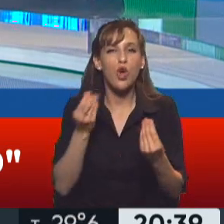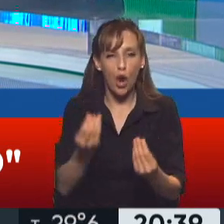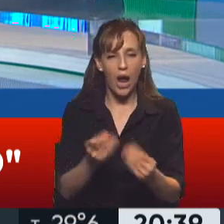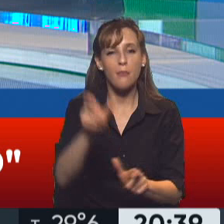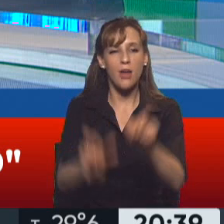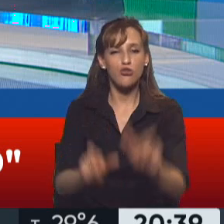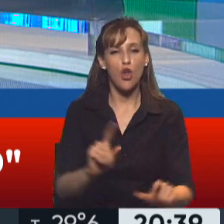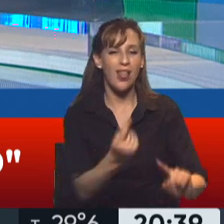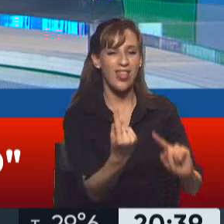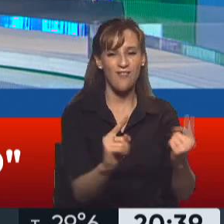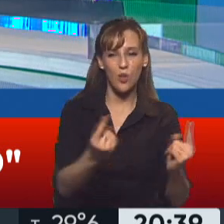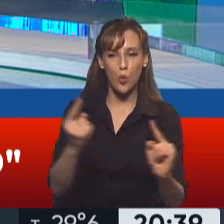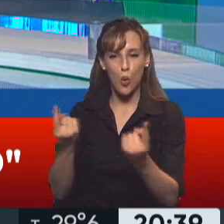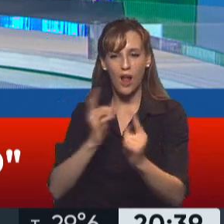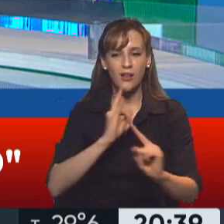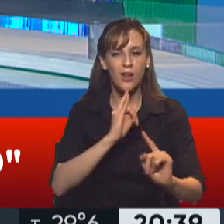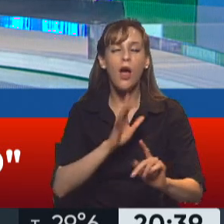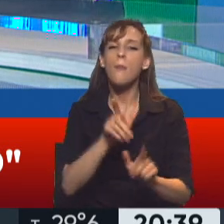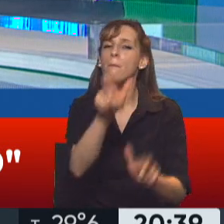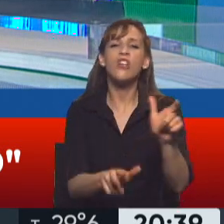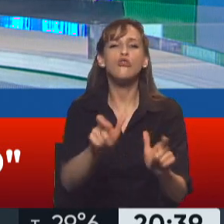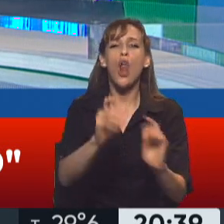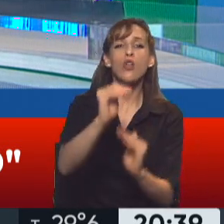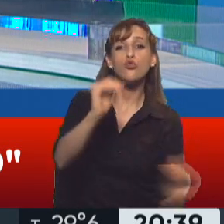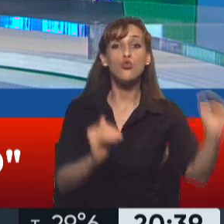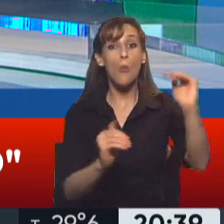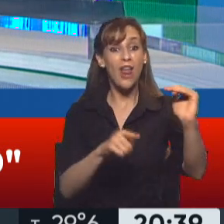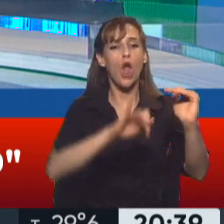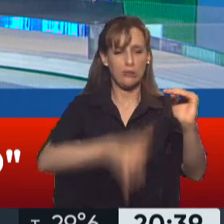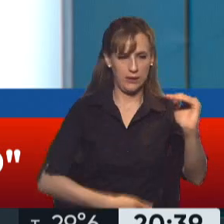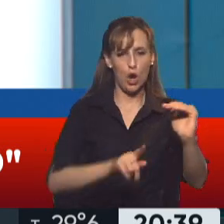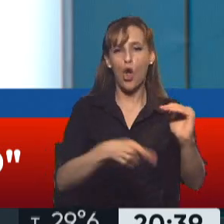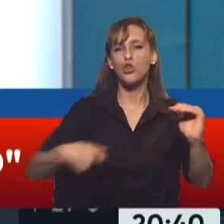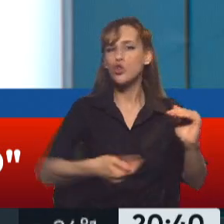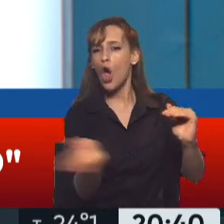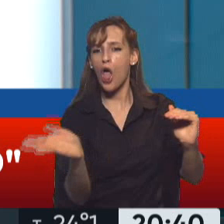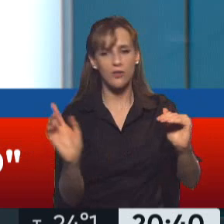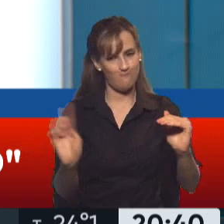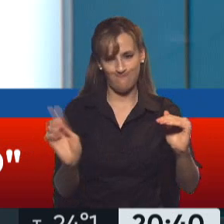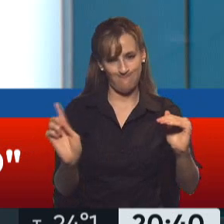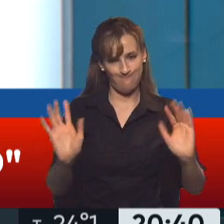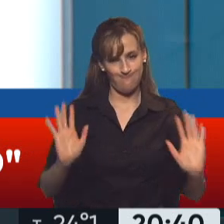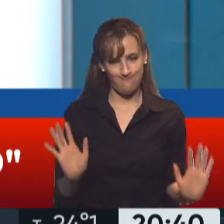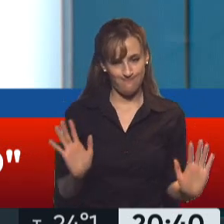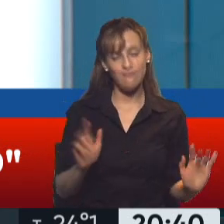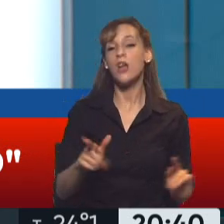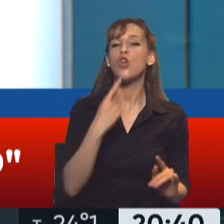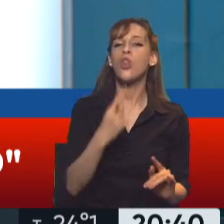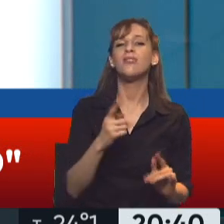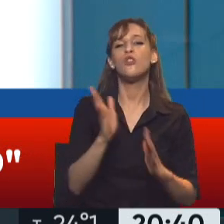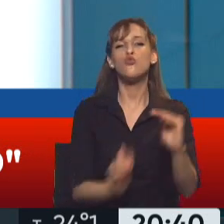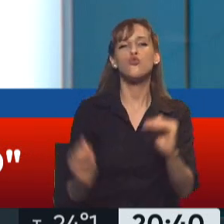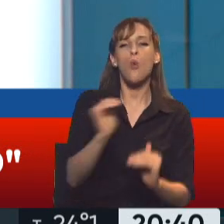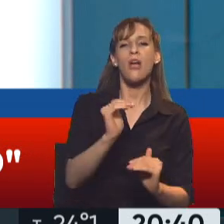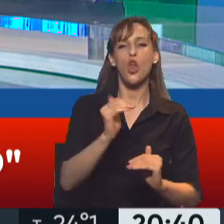que son superiores. No es la libertad individual de todas las personas. Por otra parte, la dictadura. Porque ellos hablan de superioridad estética, de superioridad